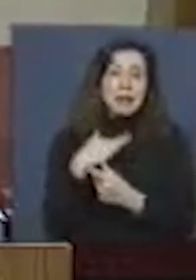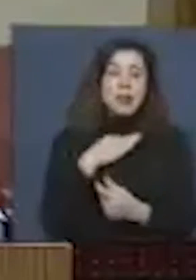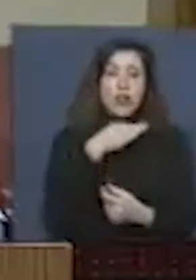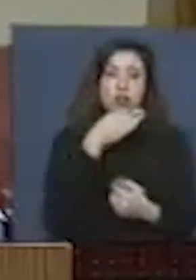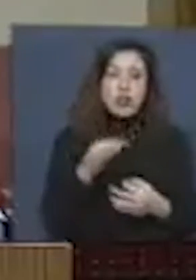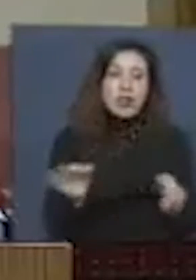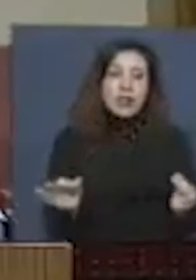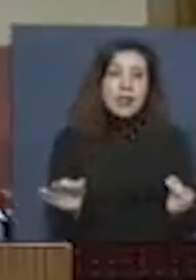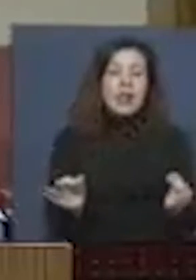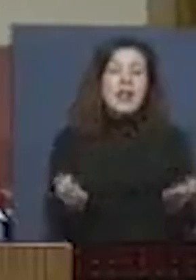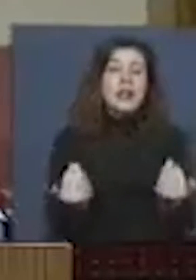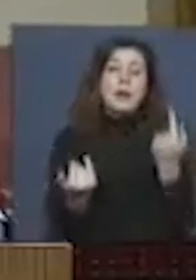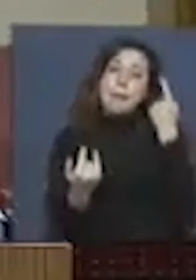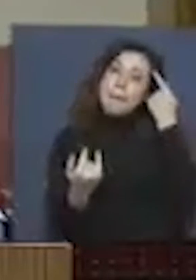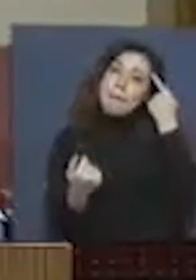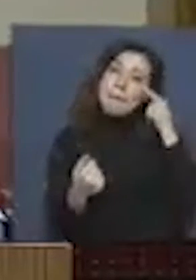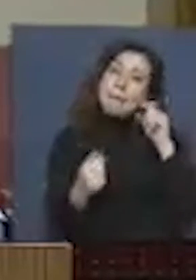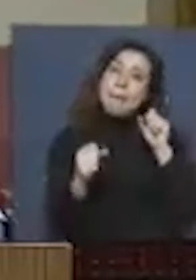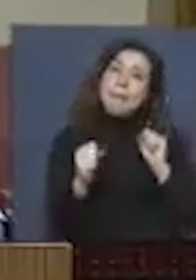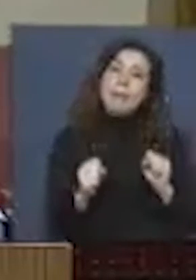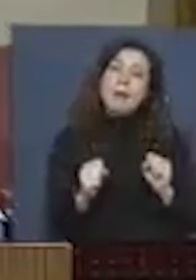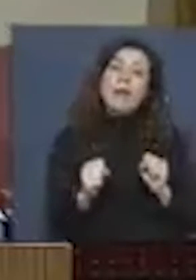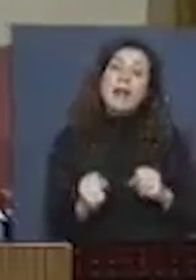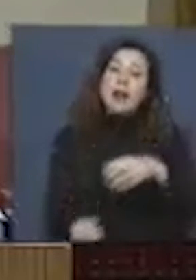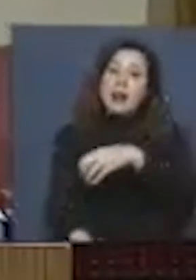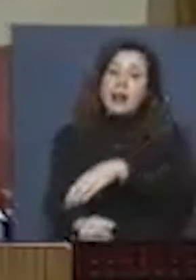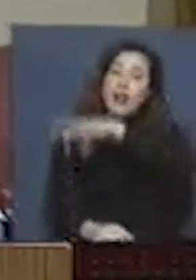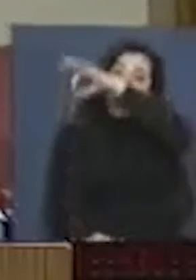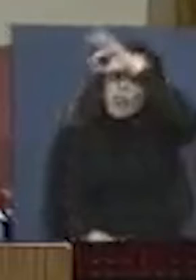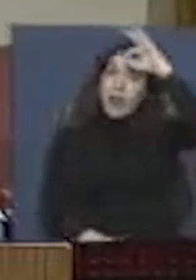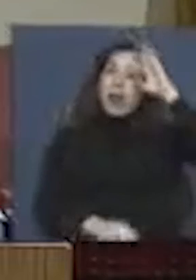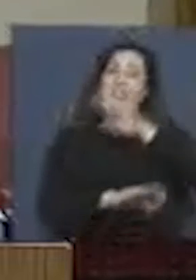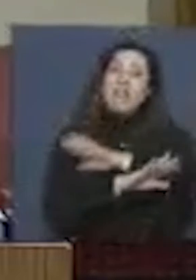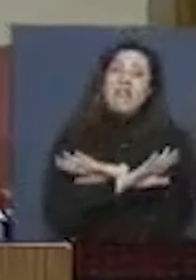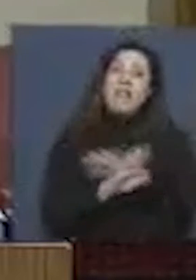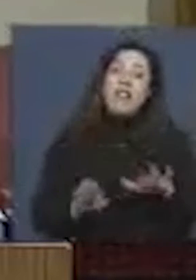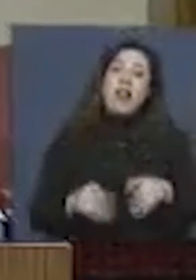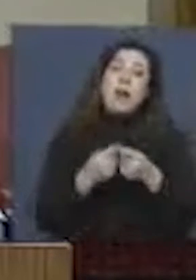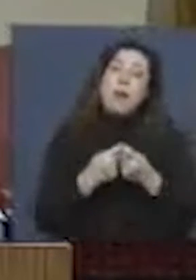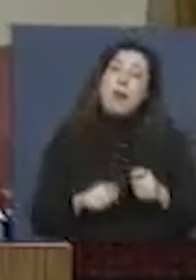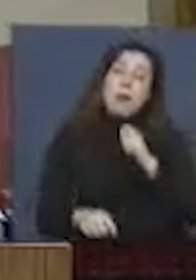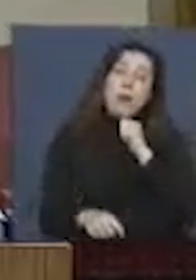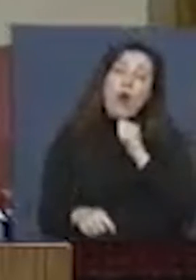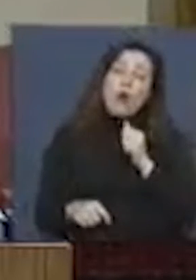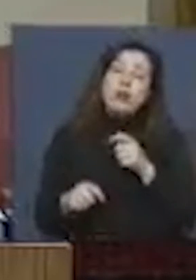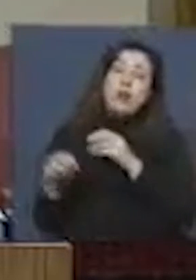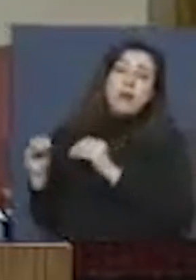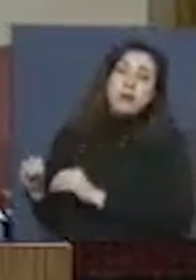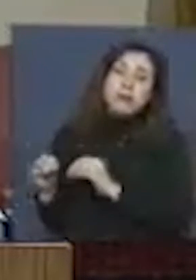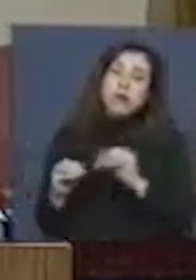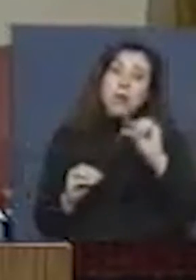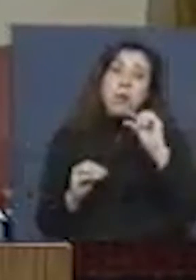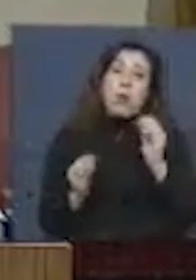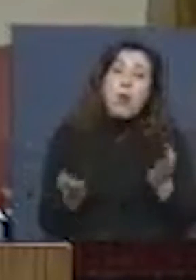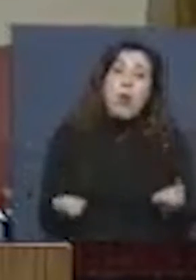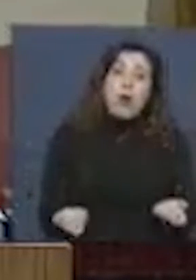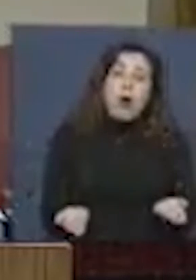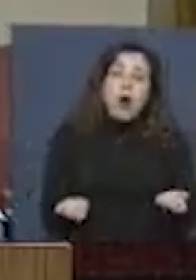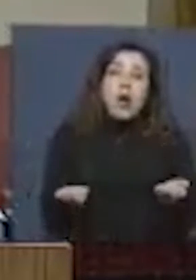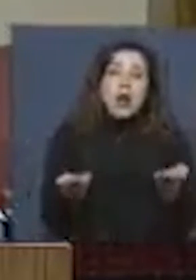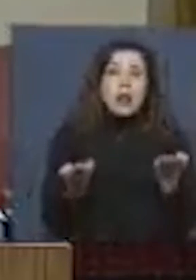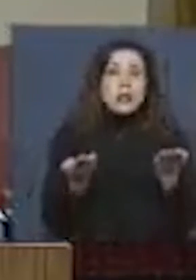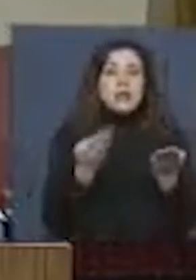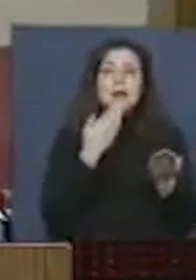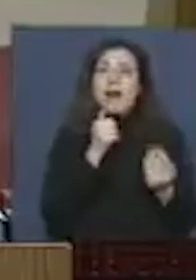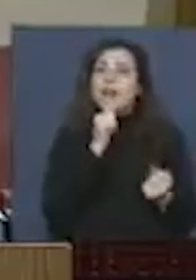sean necesarios para finalmente sacar a la región de la Araucanía del nivel de pobreza, de postergación, de bajo crecimiento y por